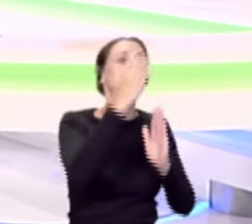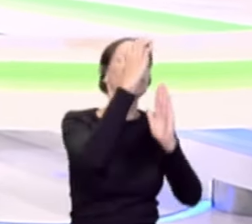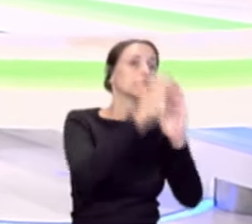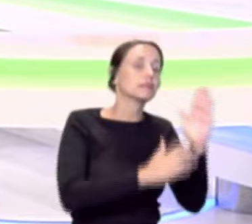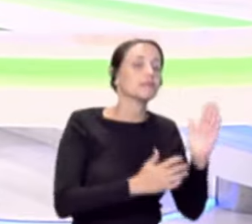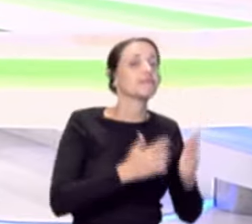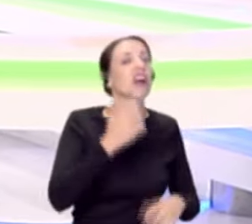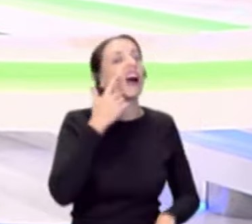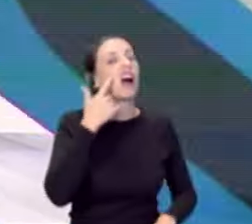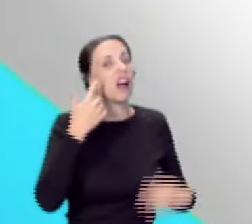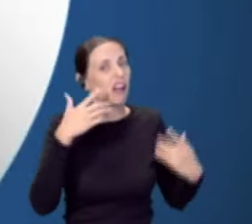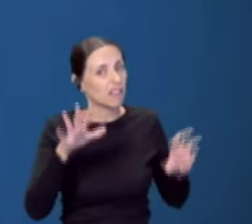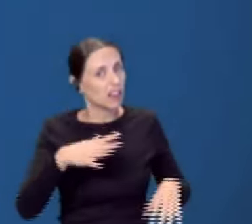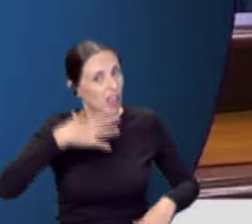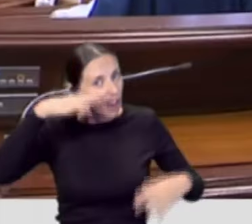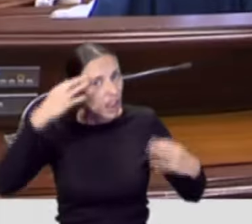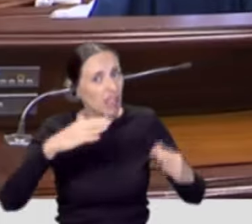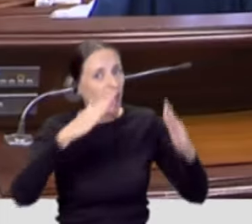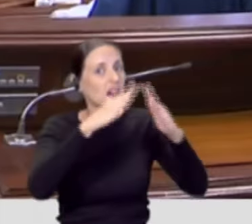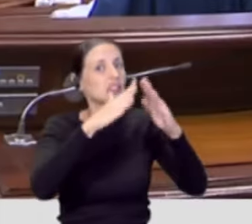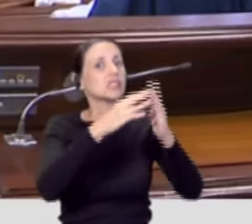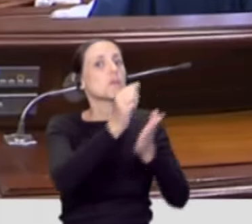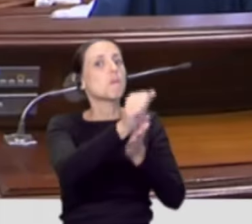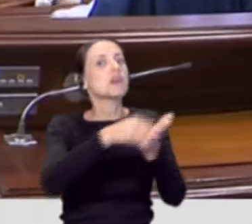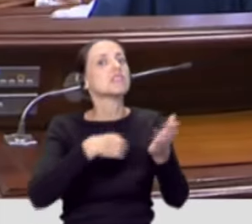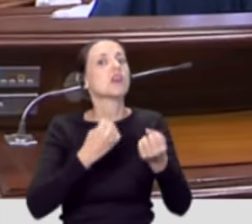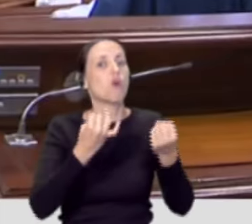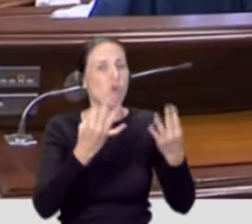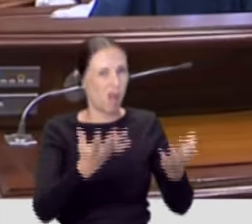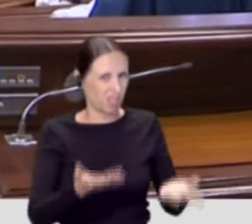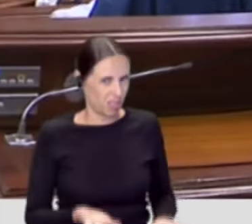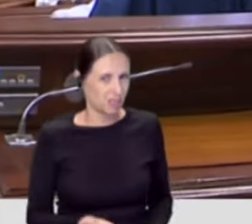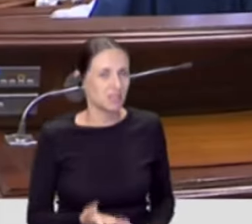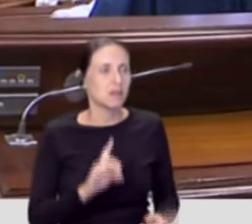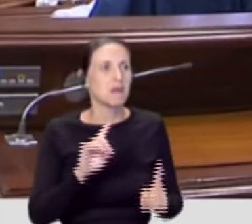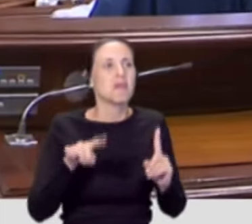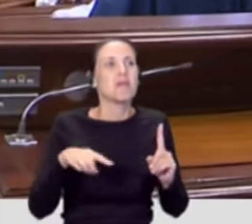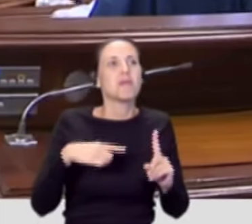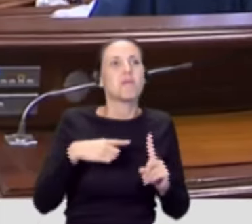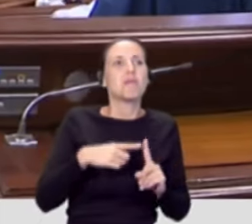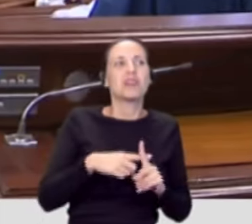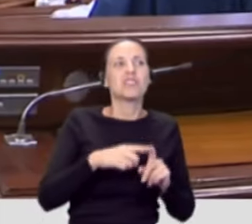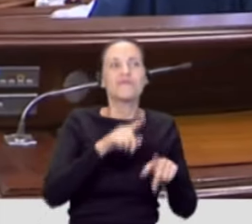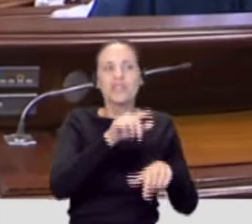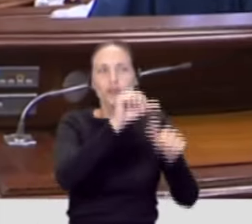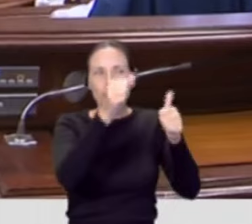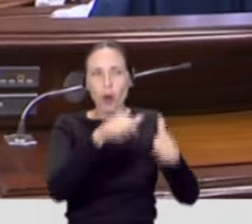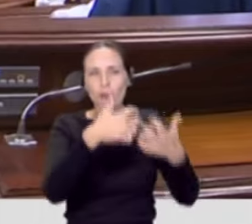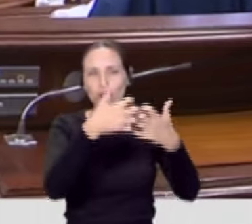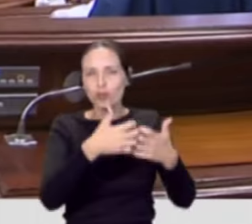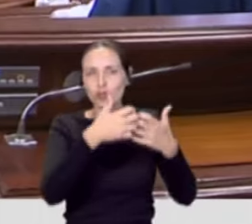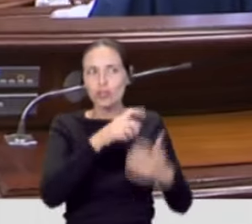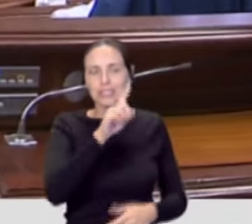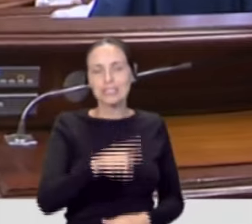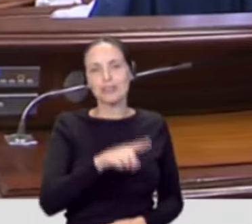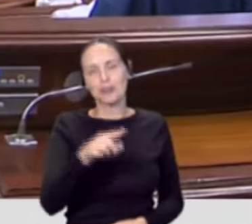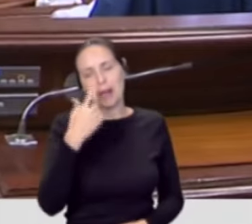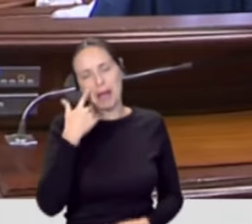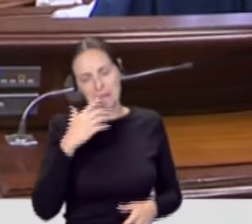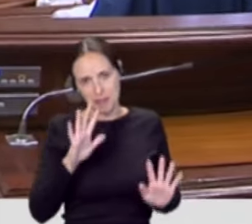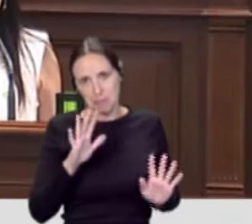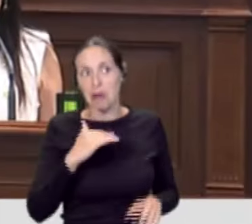viviendas vacías hay realmente y si es verdad que funciona esa fórmula. Es un